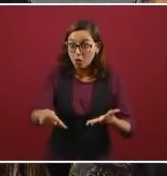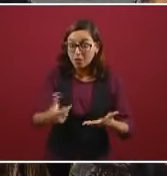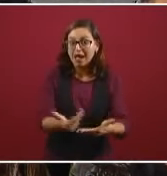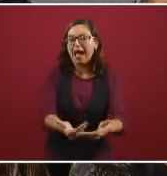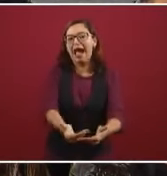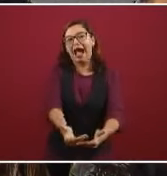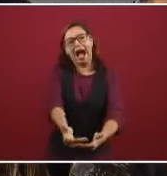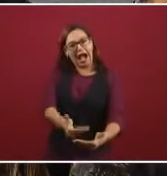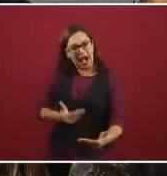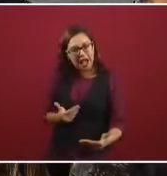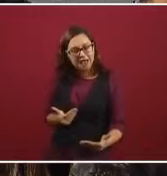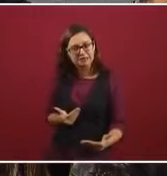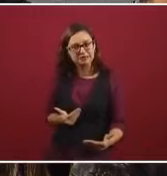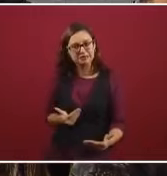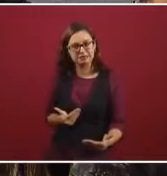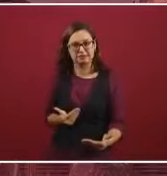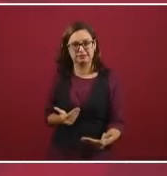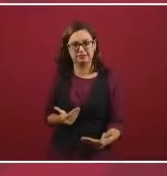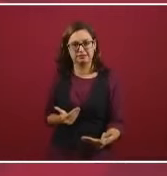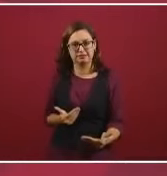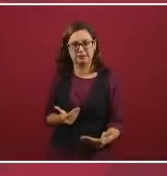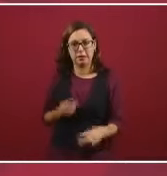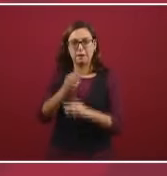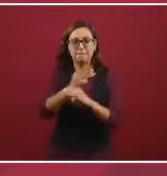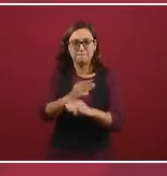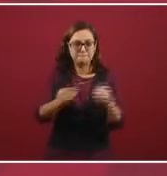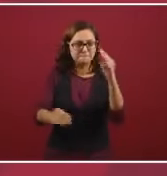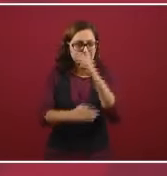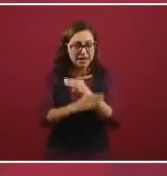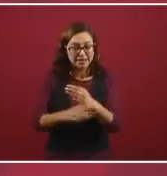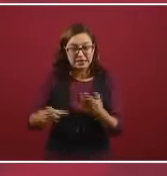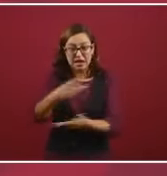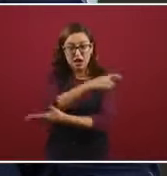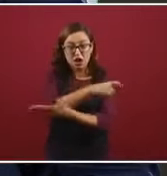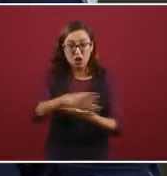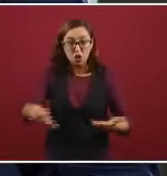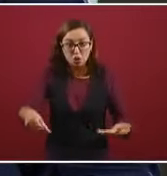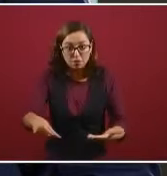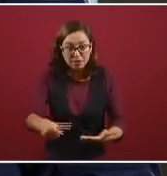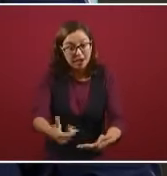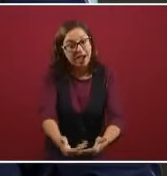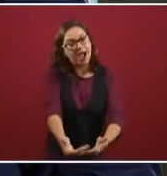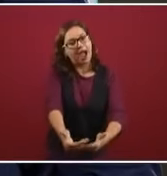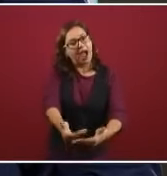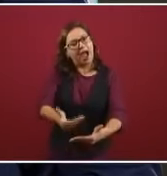antes de comprar materiales de limpieza,